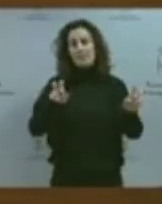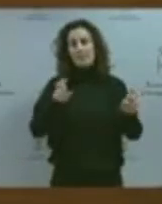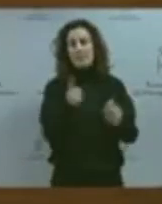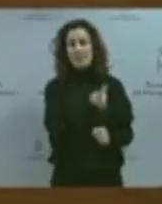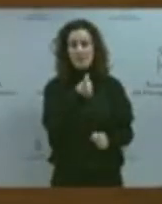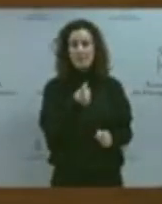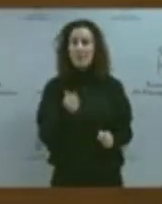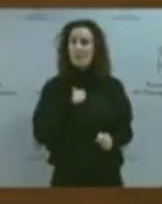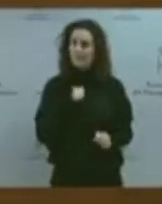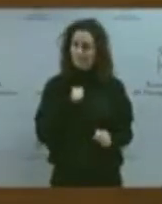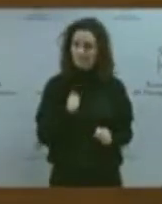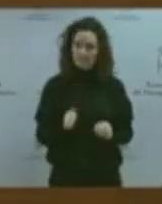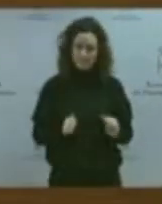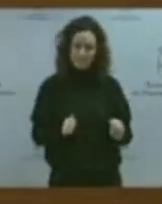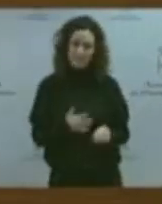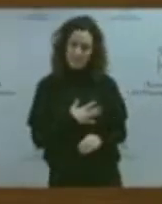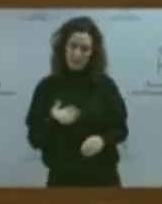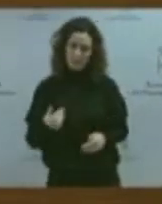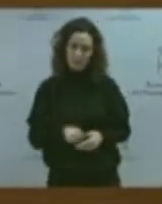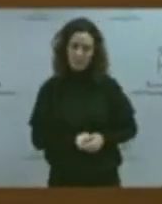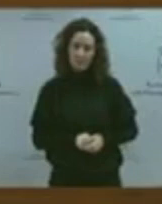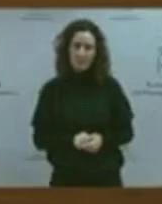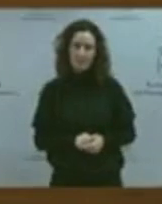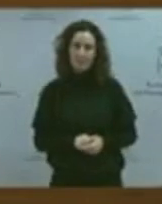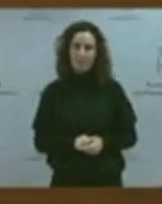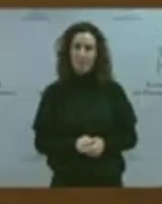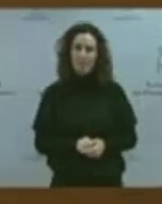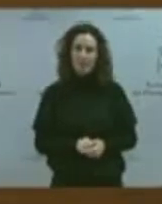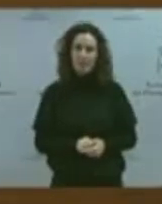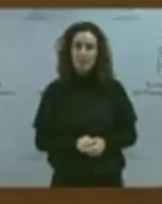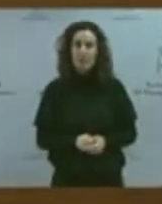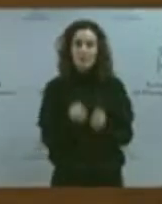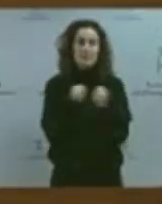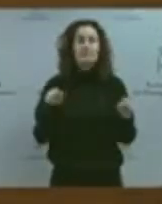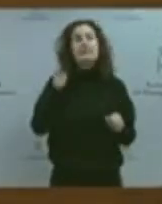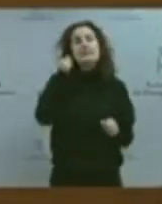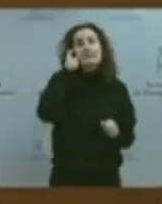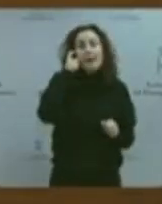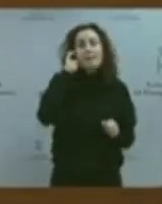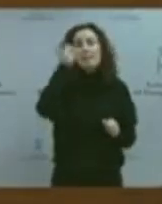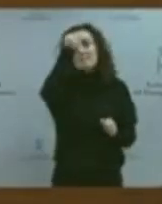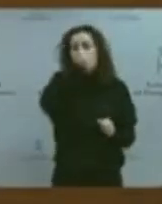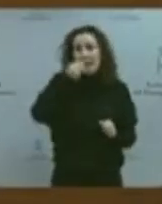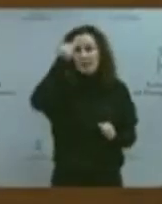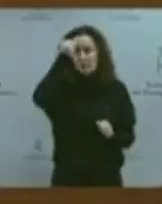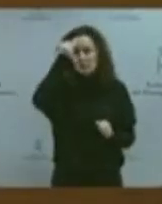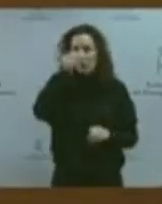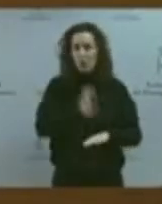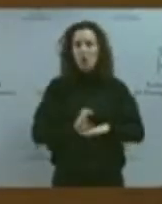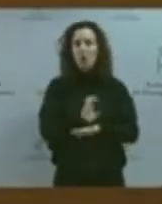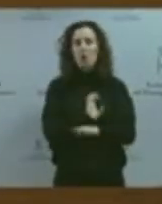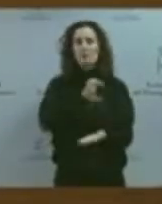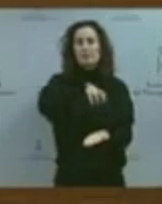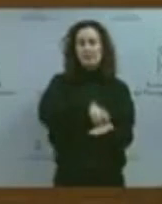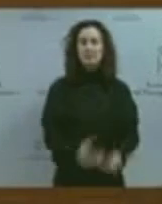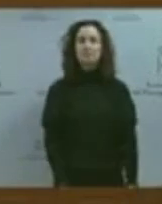para indicar, aunque ustedes ya lo saben, me parece, que la Consejería tiene competencia sobre aquellas instalaciones